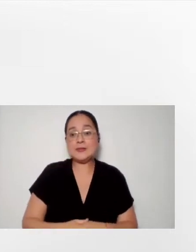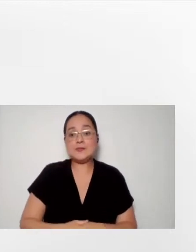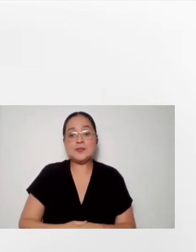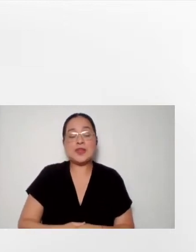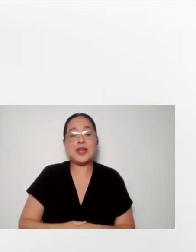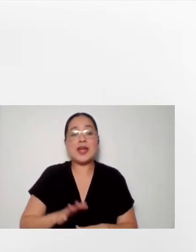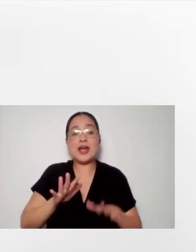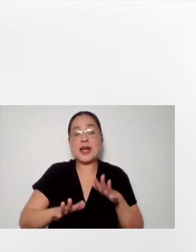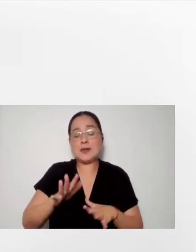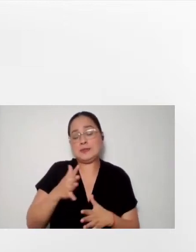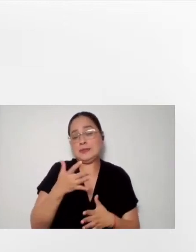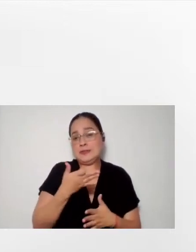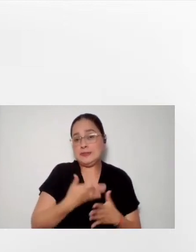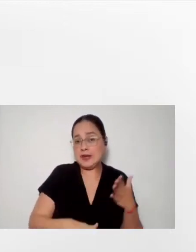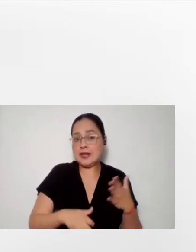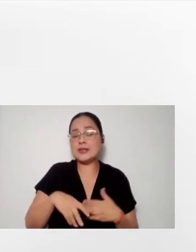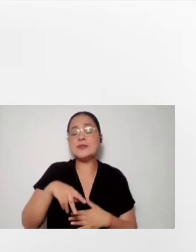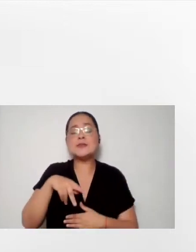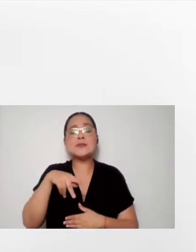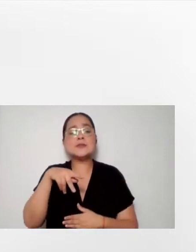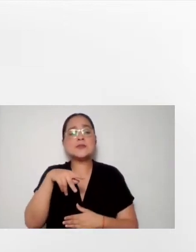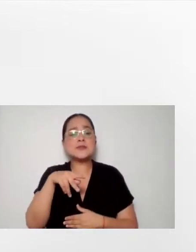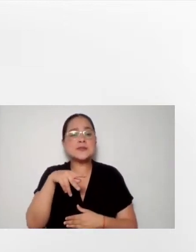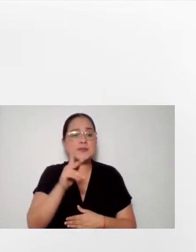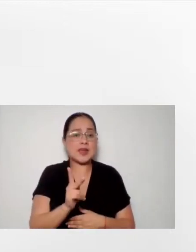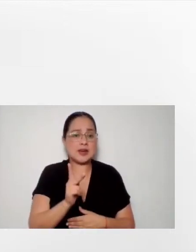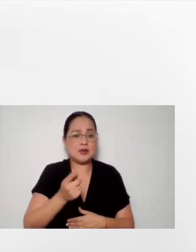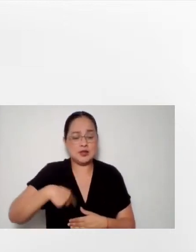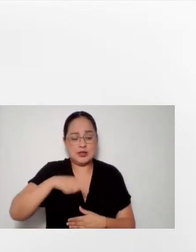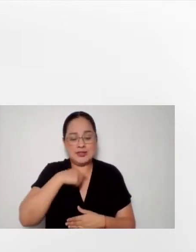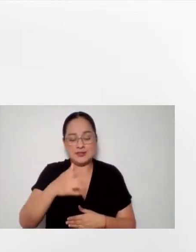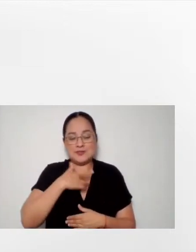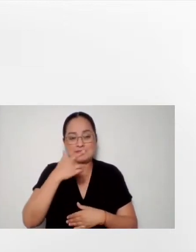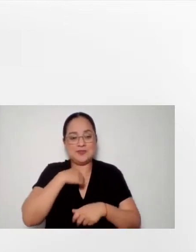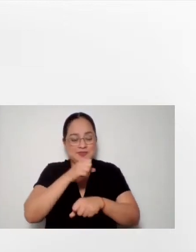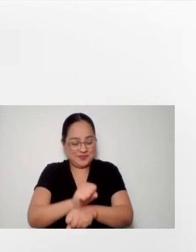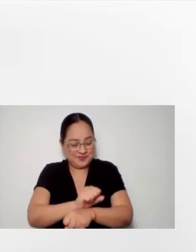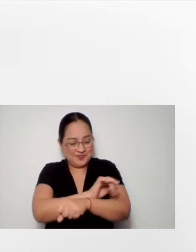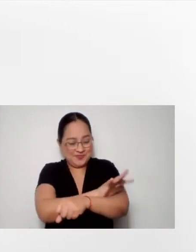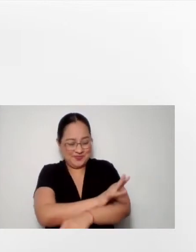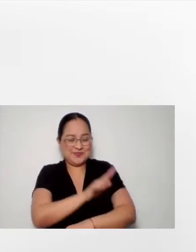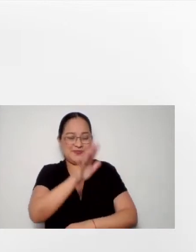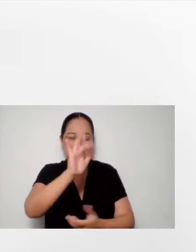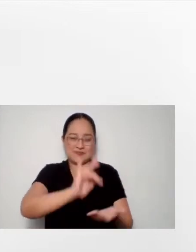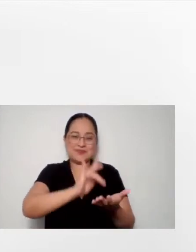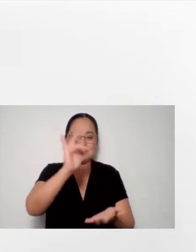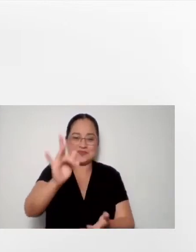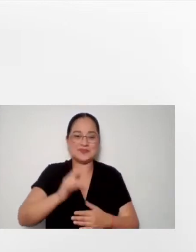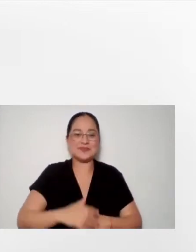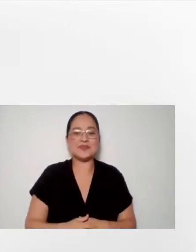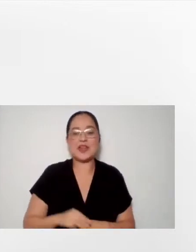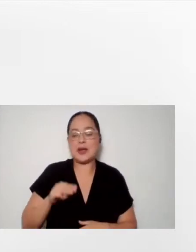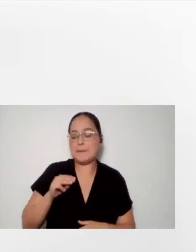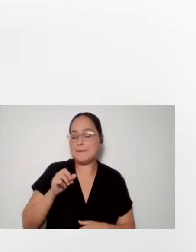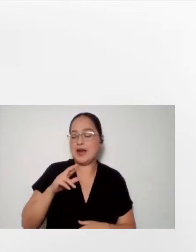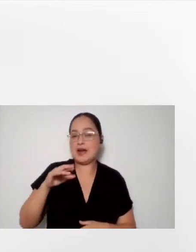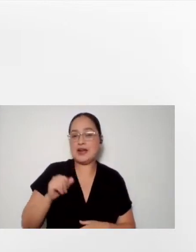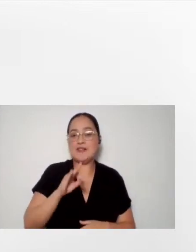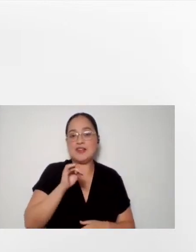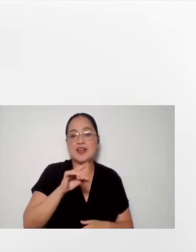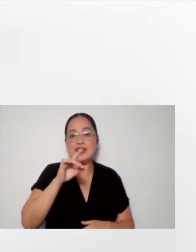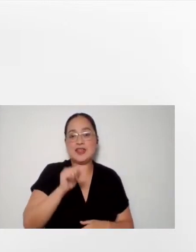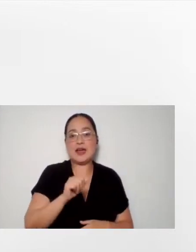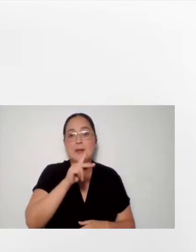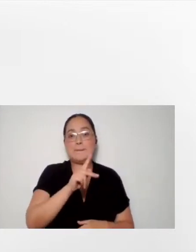pendientes que tenemos y que nos llena de emoción. Muchas gracias. Bueno, María Fernanda Pincus,